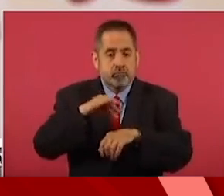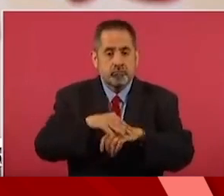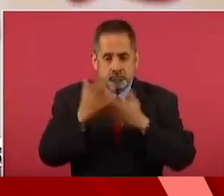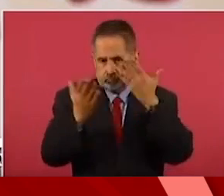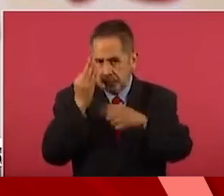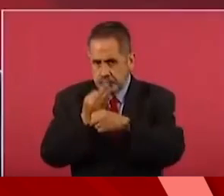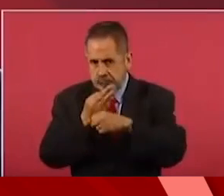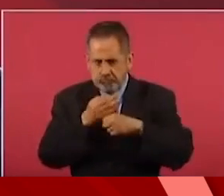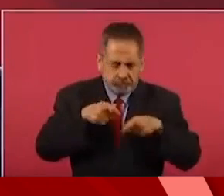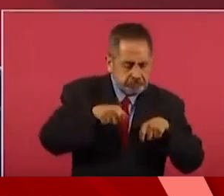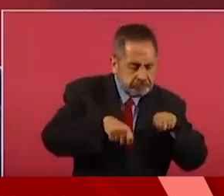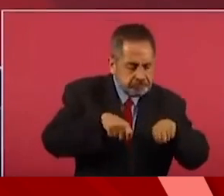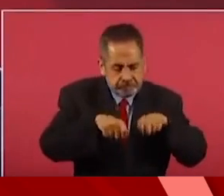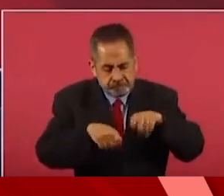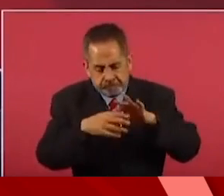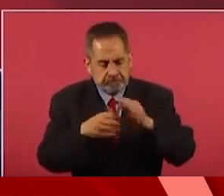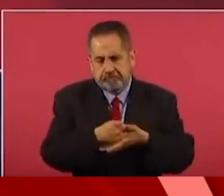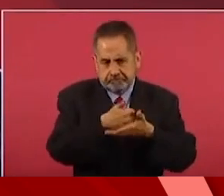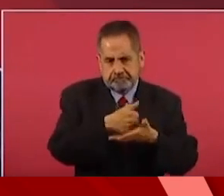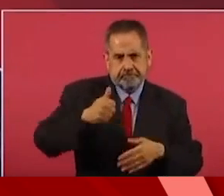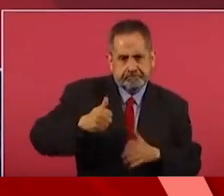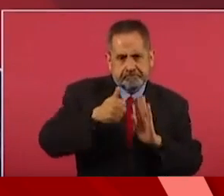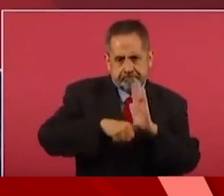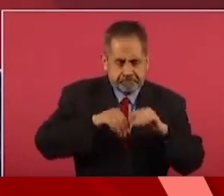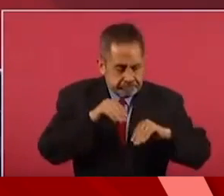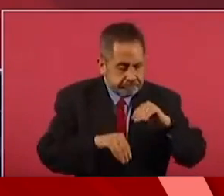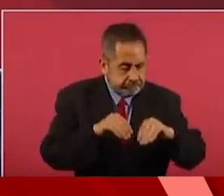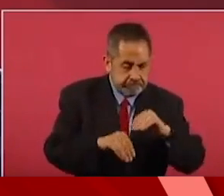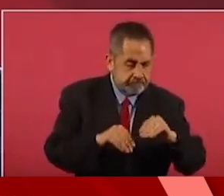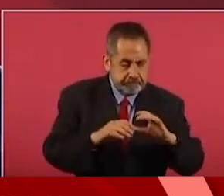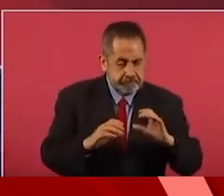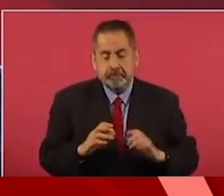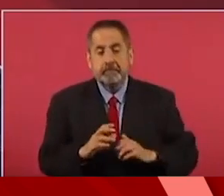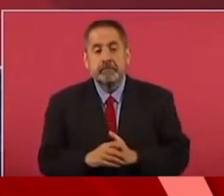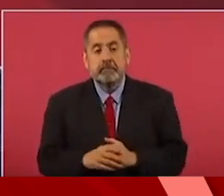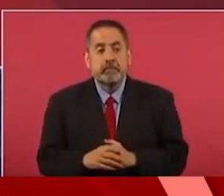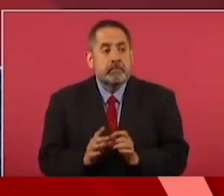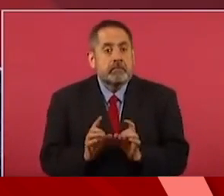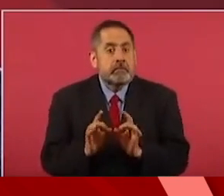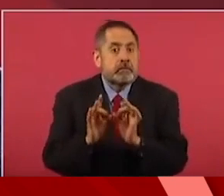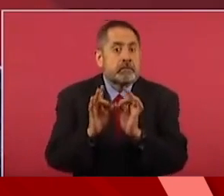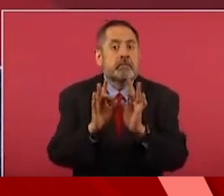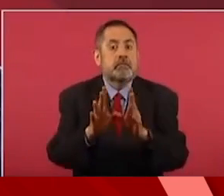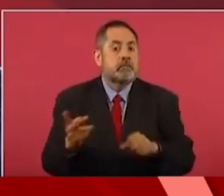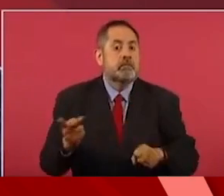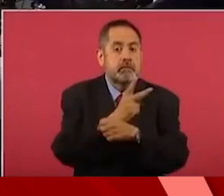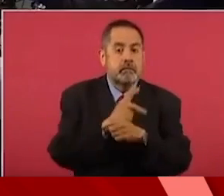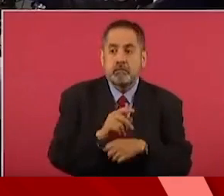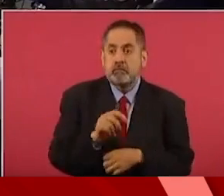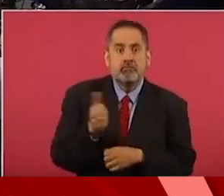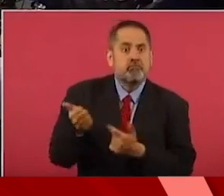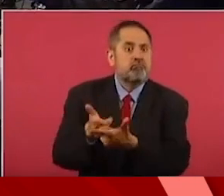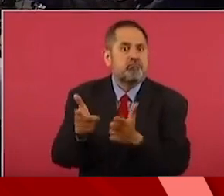y por lo tanto tomó cartas en el asunto y desde luego estaba en cuidado, cuando posteriormente ingresó